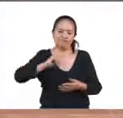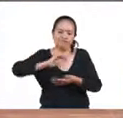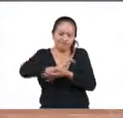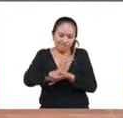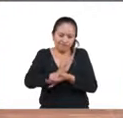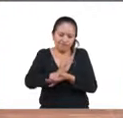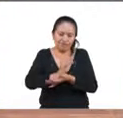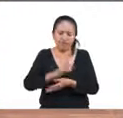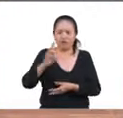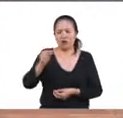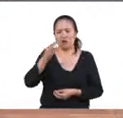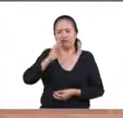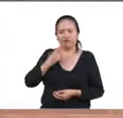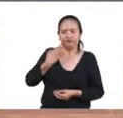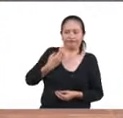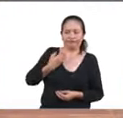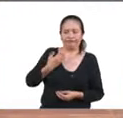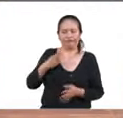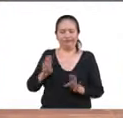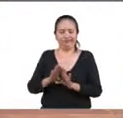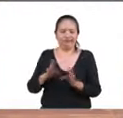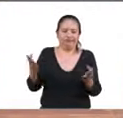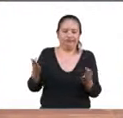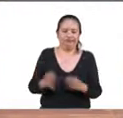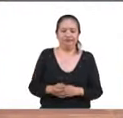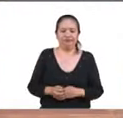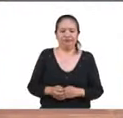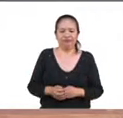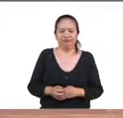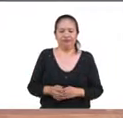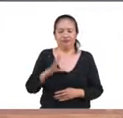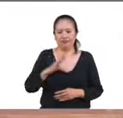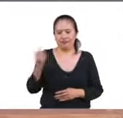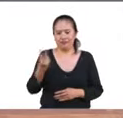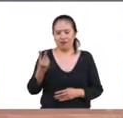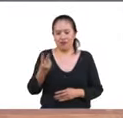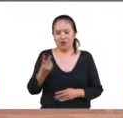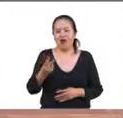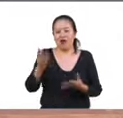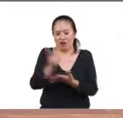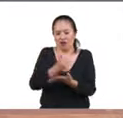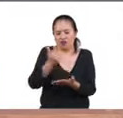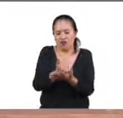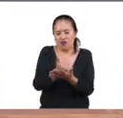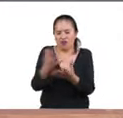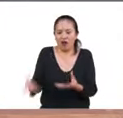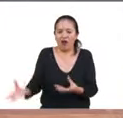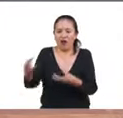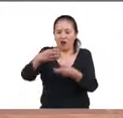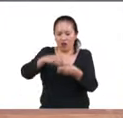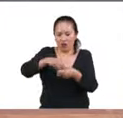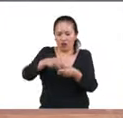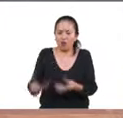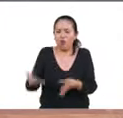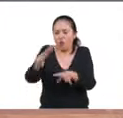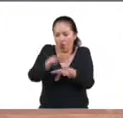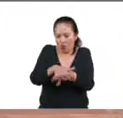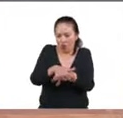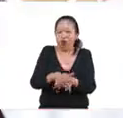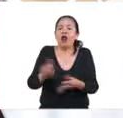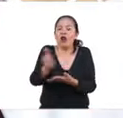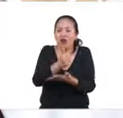pero tampoco debe haber racismo, no debe haber clasismo. O sea, aquí es la ciudad de la inclusión. es la ciudad de la democracia, es la ciudad